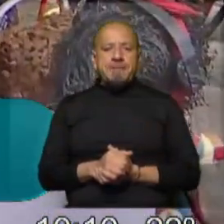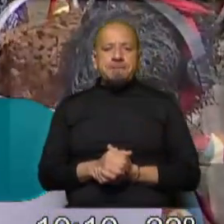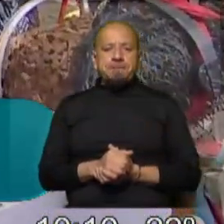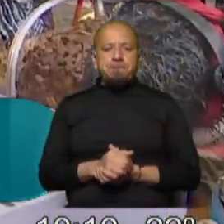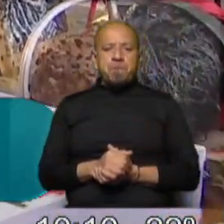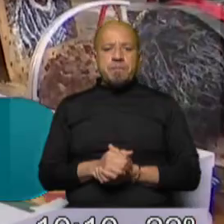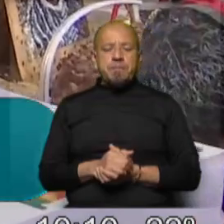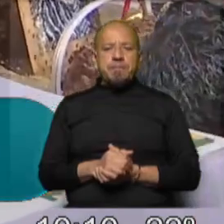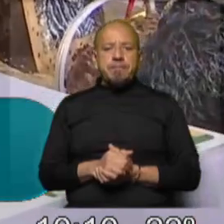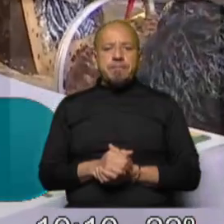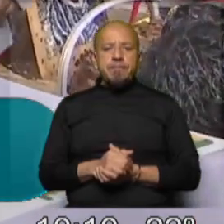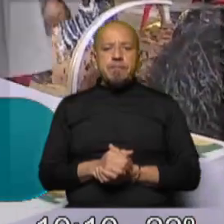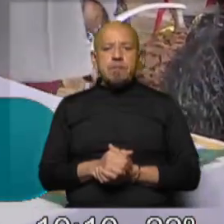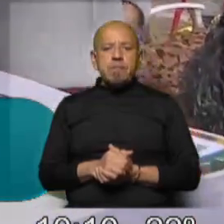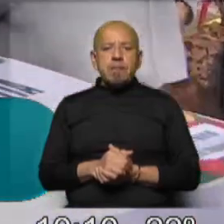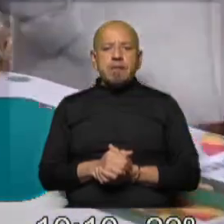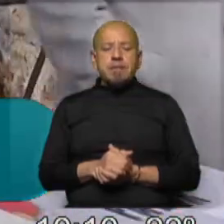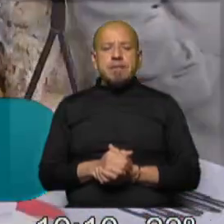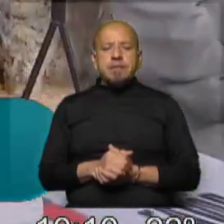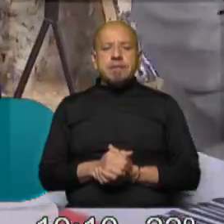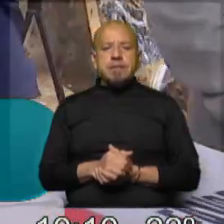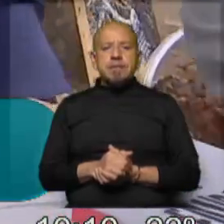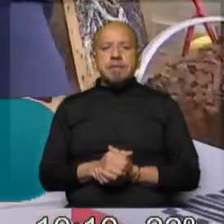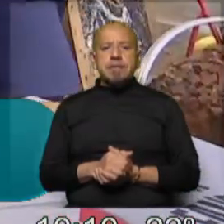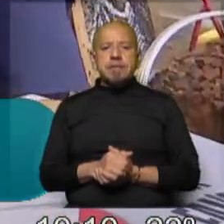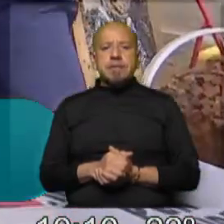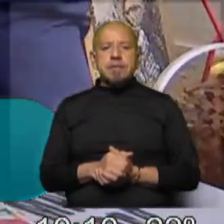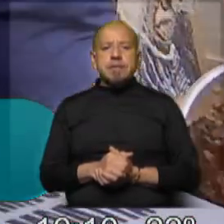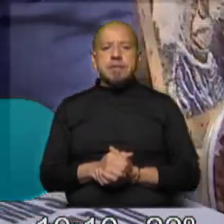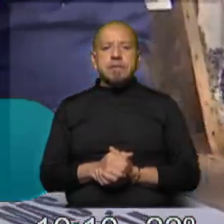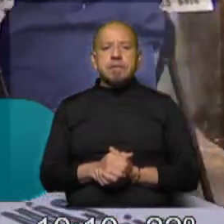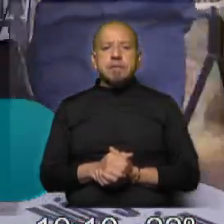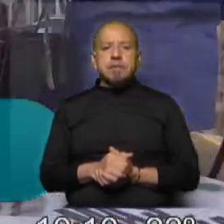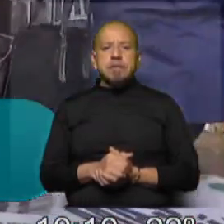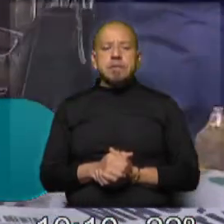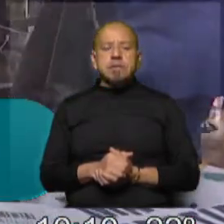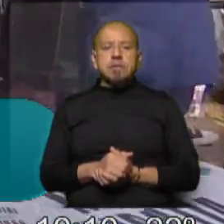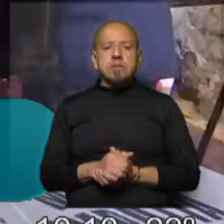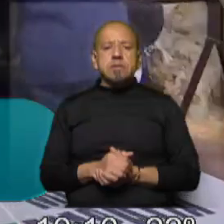pruebes las sillas que están hechas con perchas. Quiero que la pruebes antes de irte, pero a jugar.